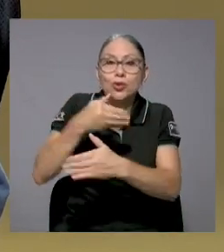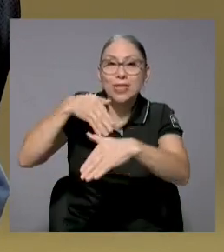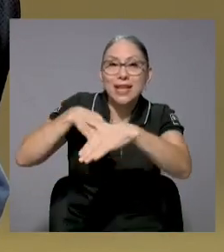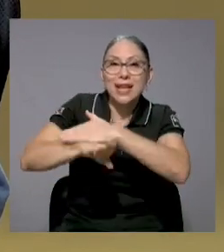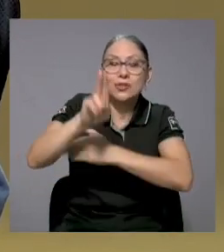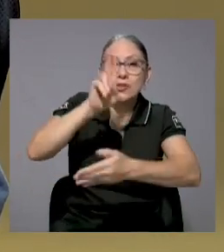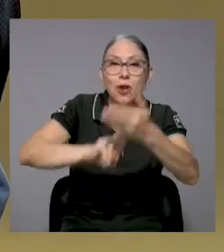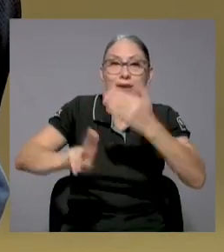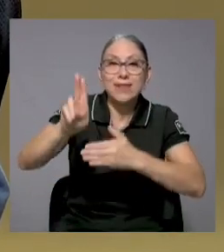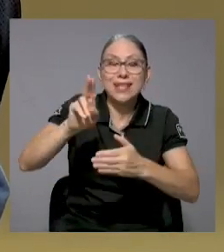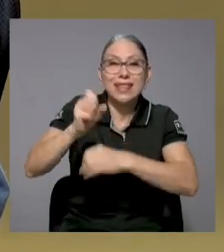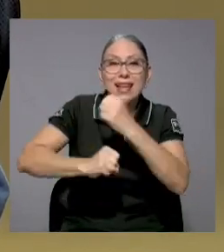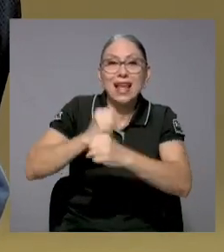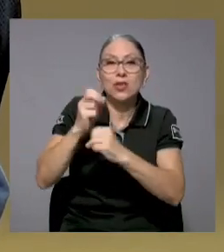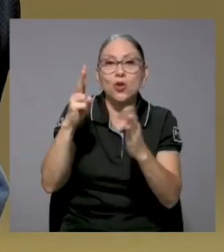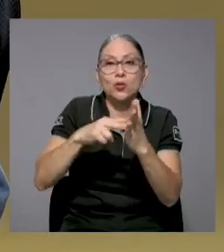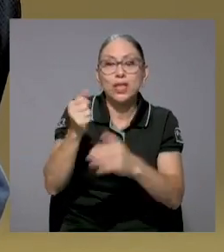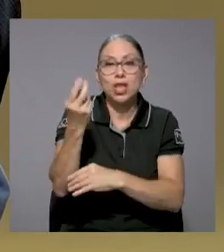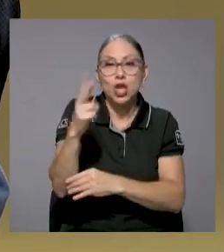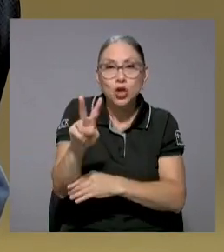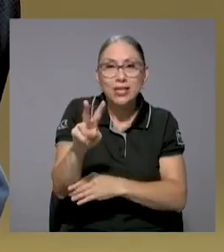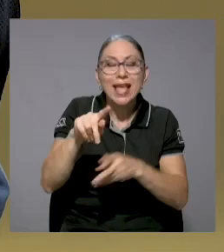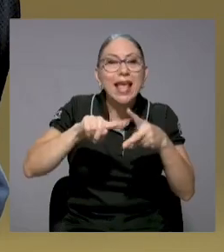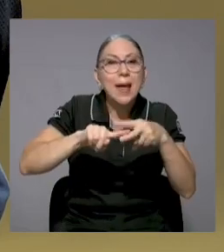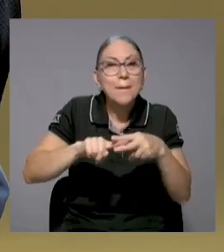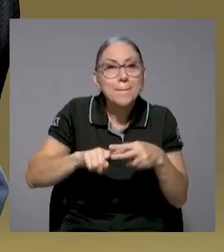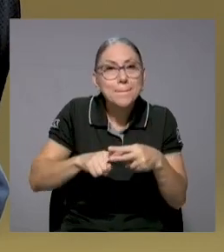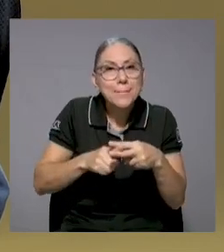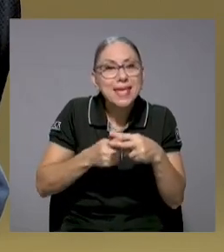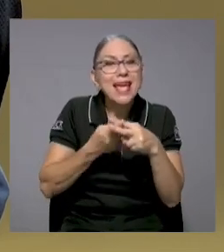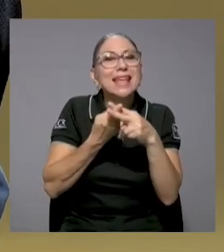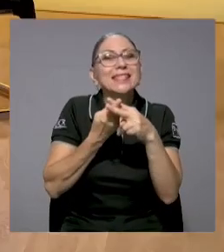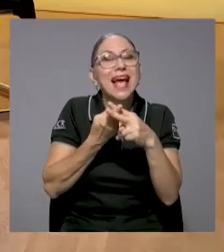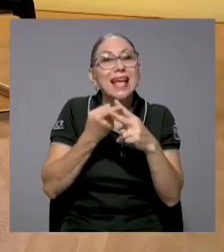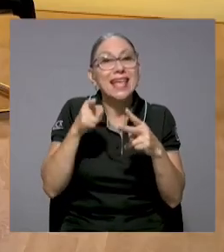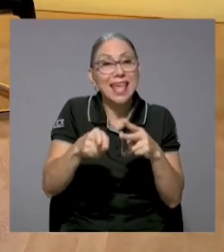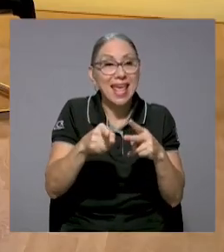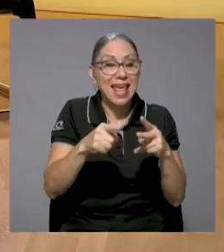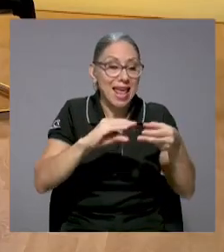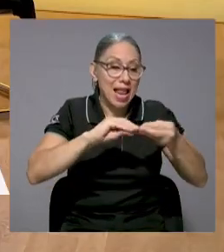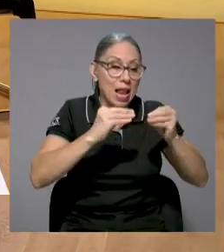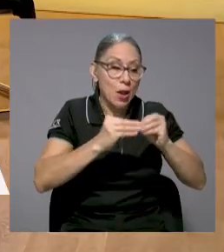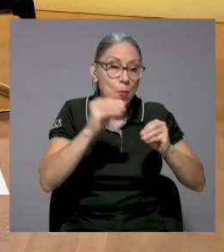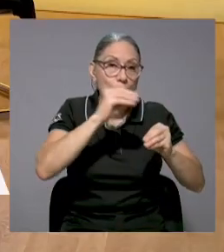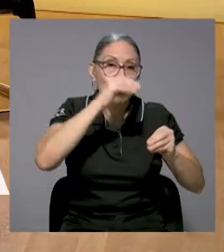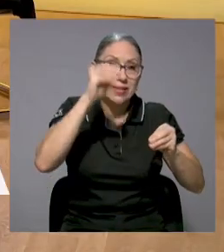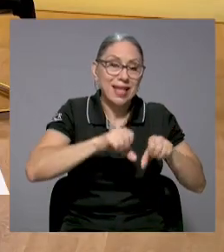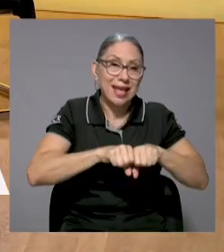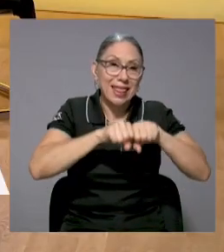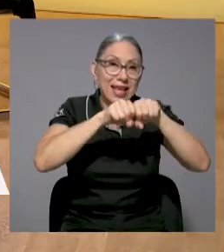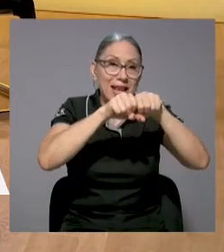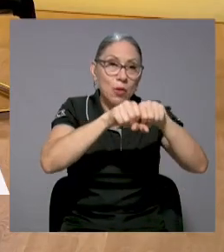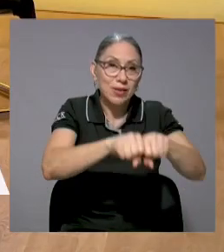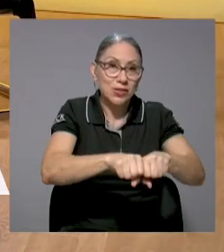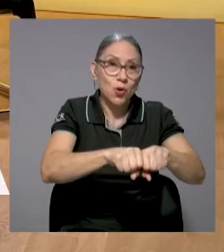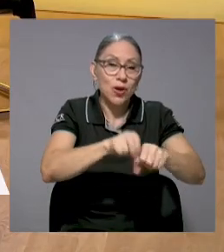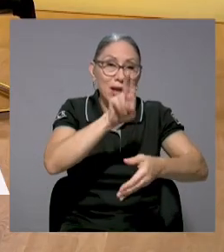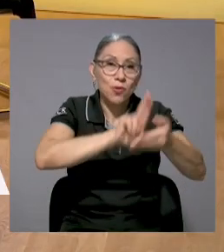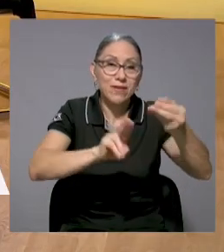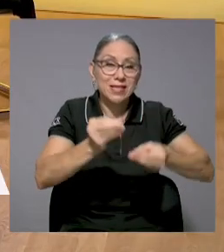tendencia importante al decrecimiento en el indicador de graduación en todas las universidades públicas. ¿No?